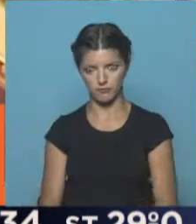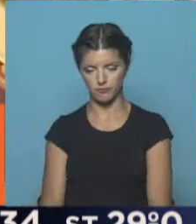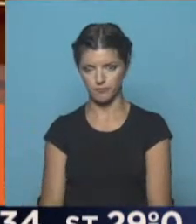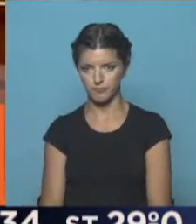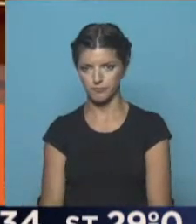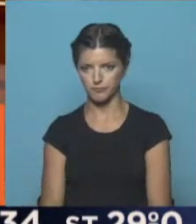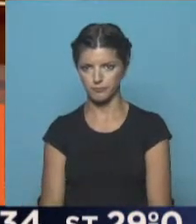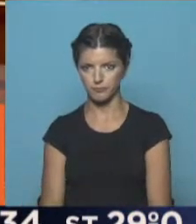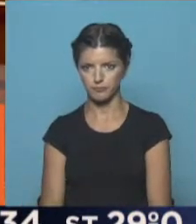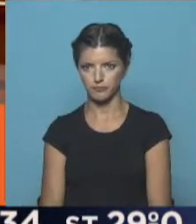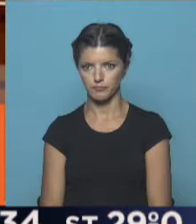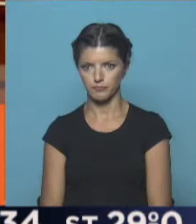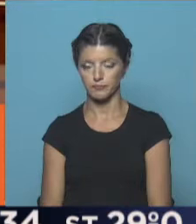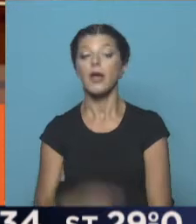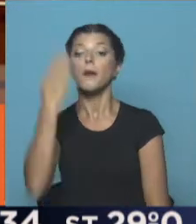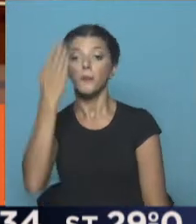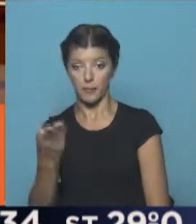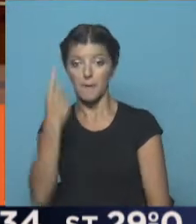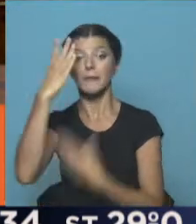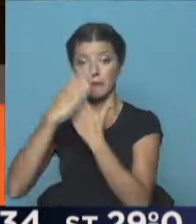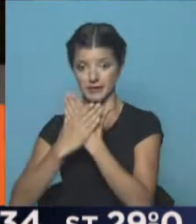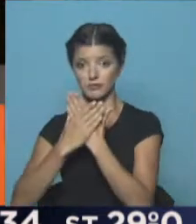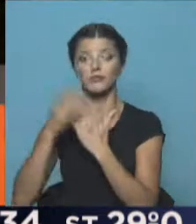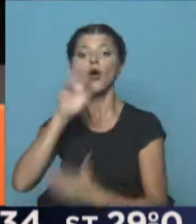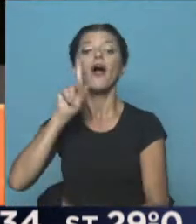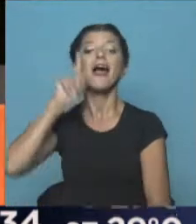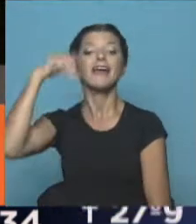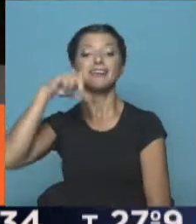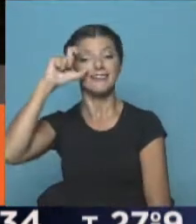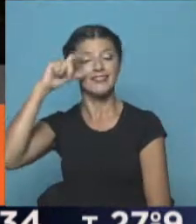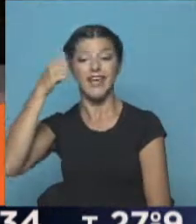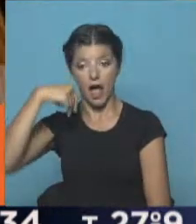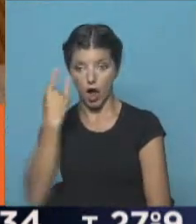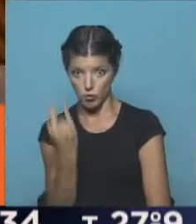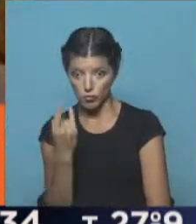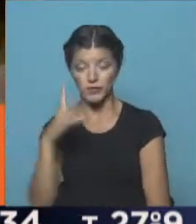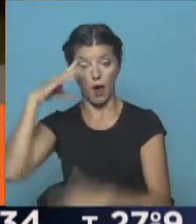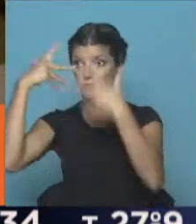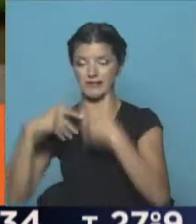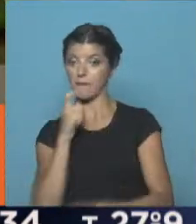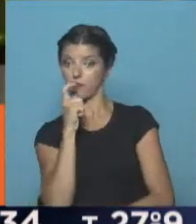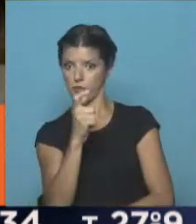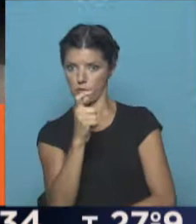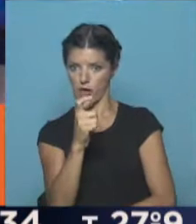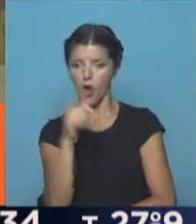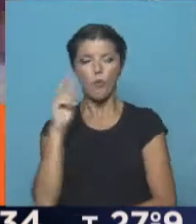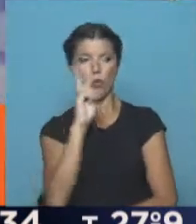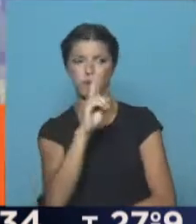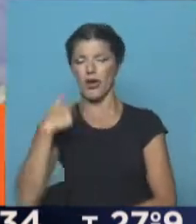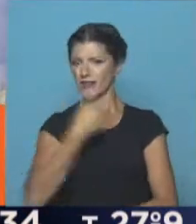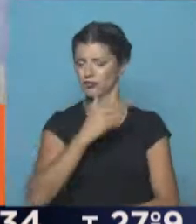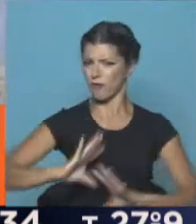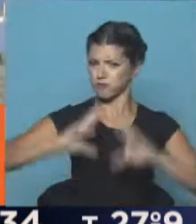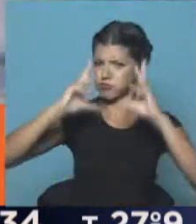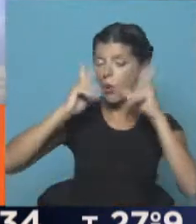y los reflejos de sorina videanu fueron rápidos de la furia de los ciudadanos el premier anunció por televisión que